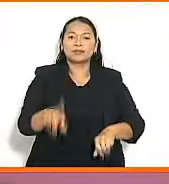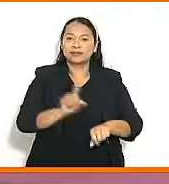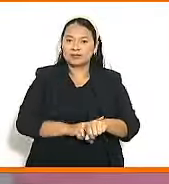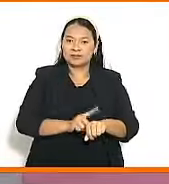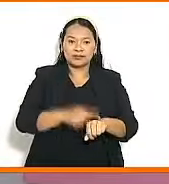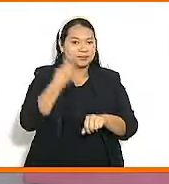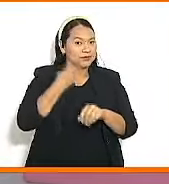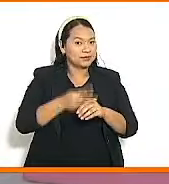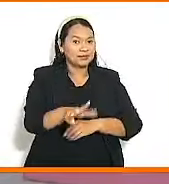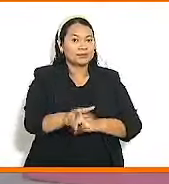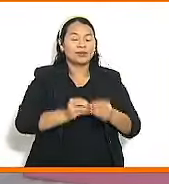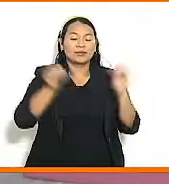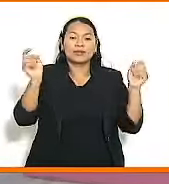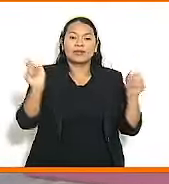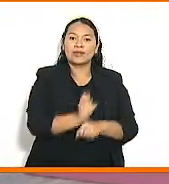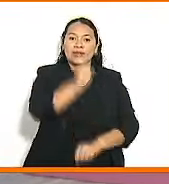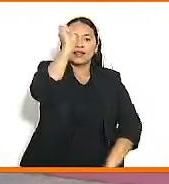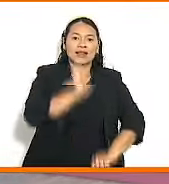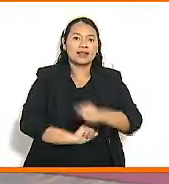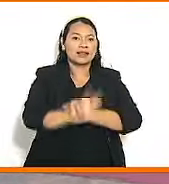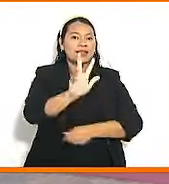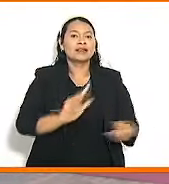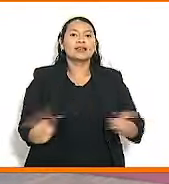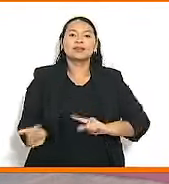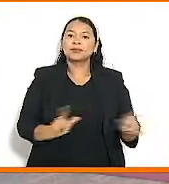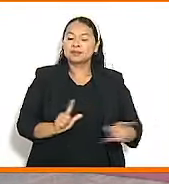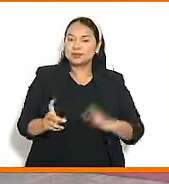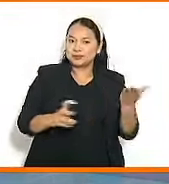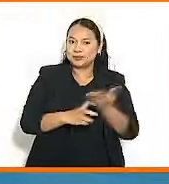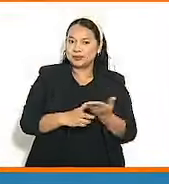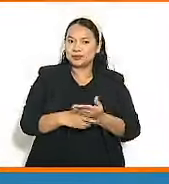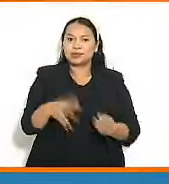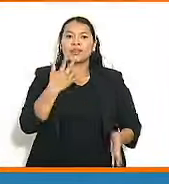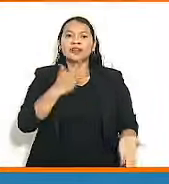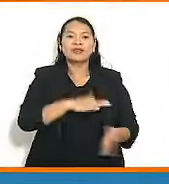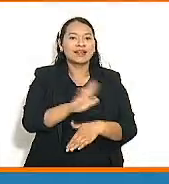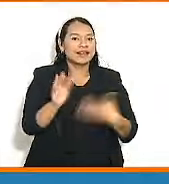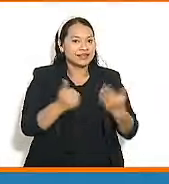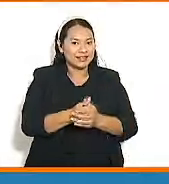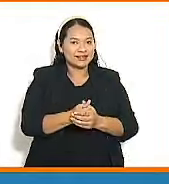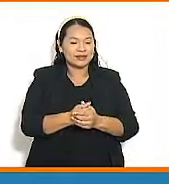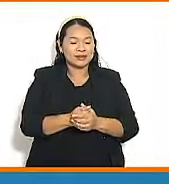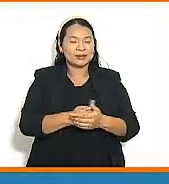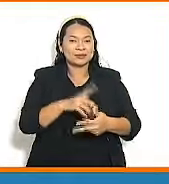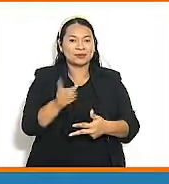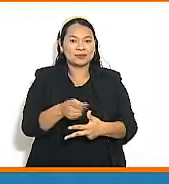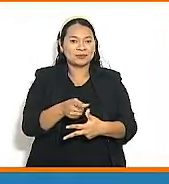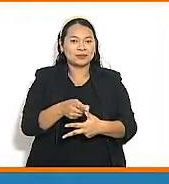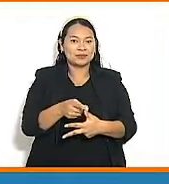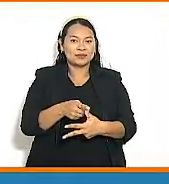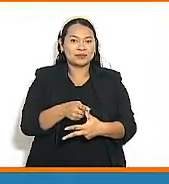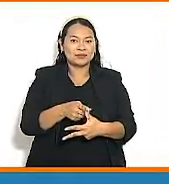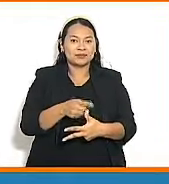conocer 3 afortunados números. Ten tu boleto en mano, te deseo suerte. Tu primer número es